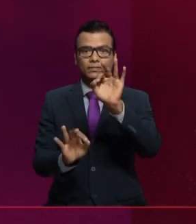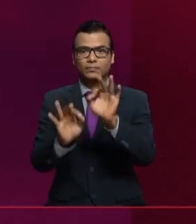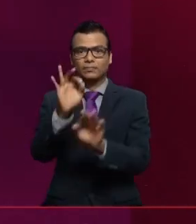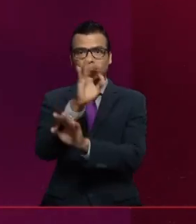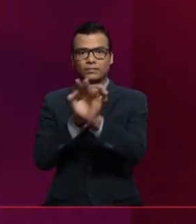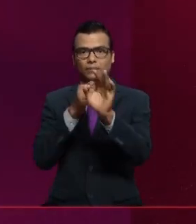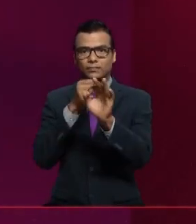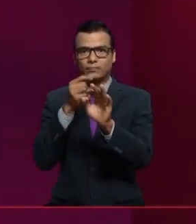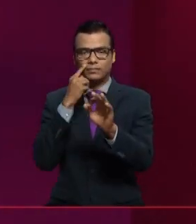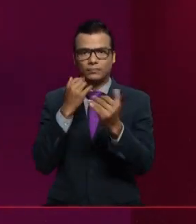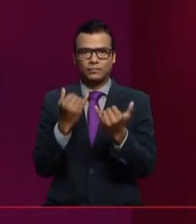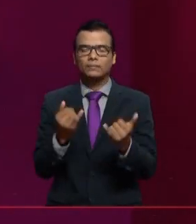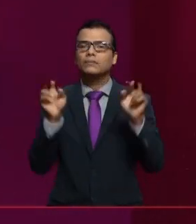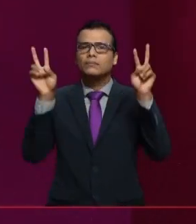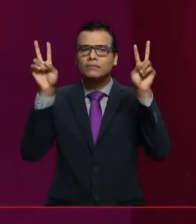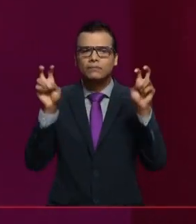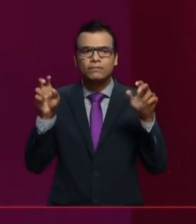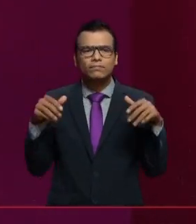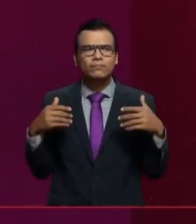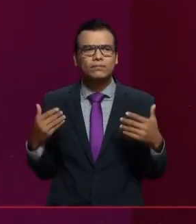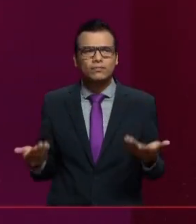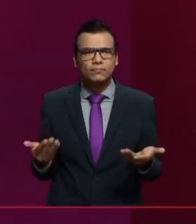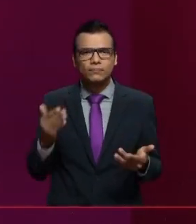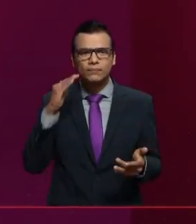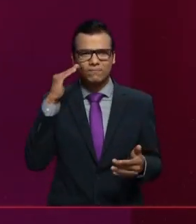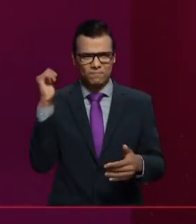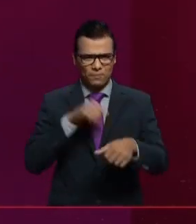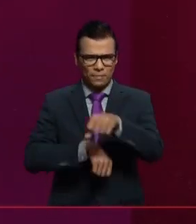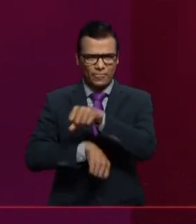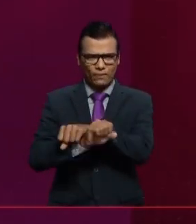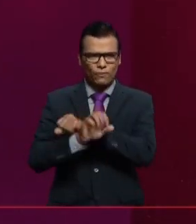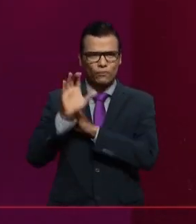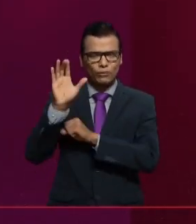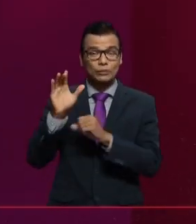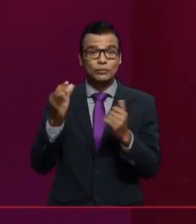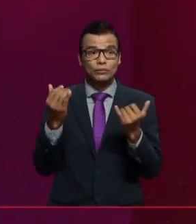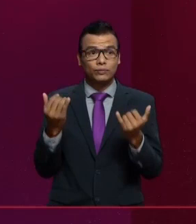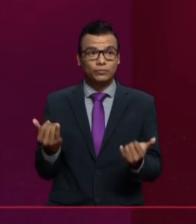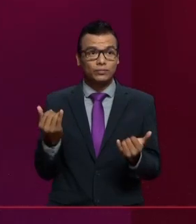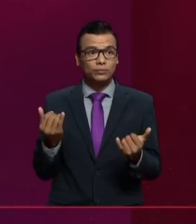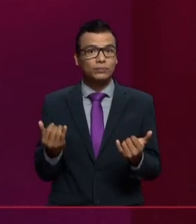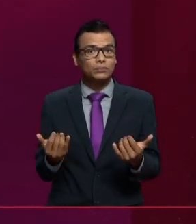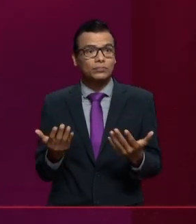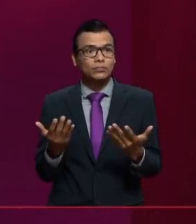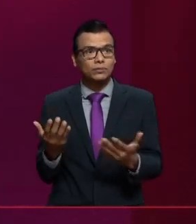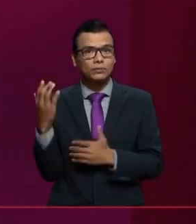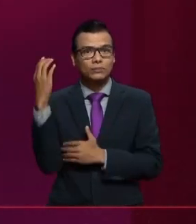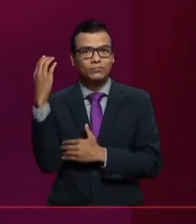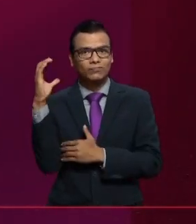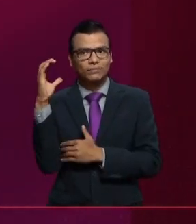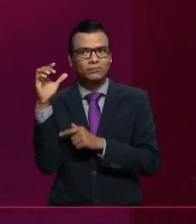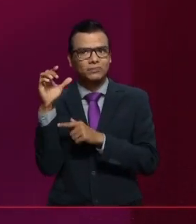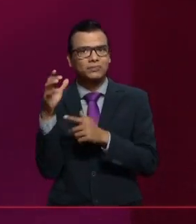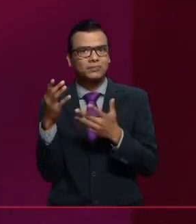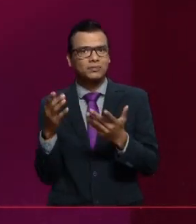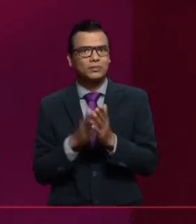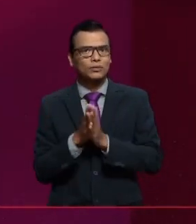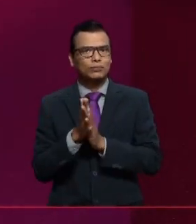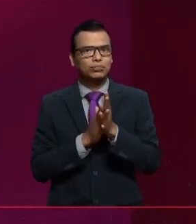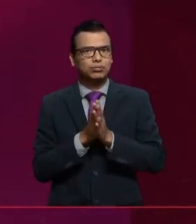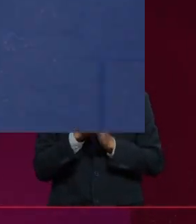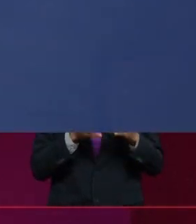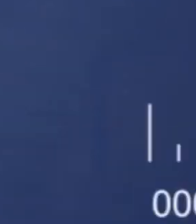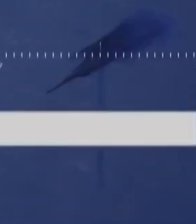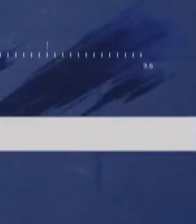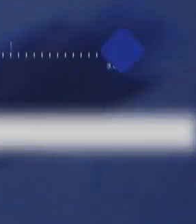La información la empezamos desarrollando hablando del fútbol femenino, sobre todo del presente y el futuro de la Selección Colombia, donde reposan